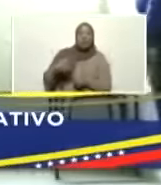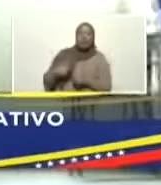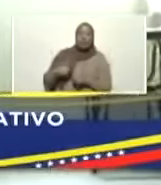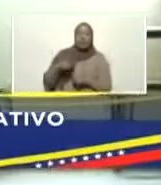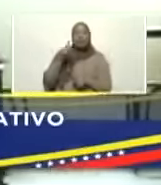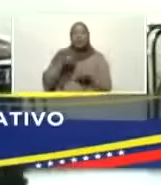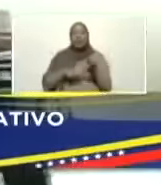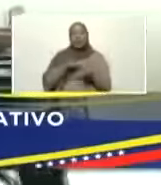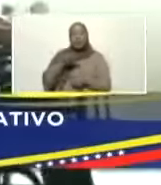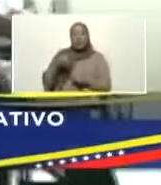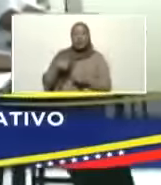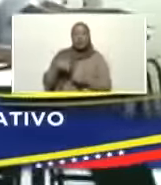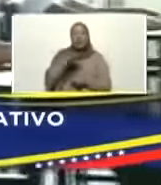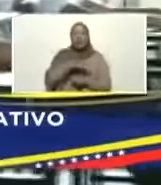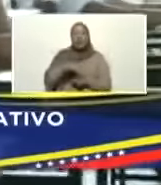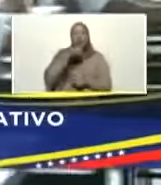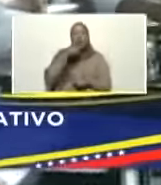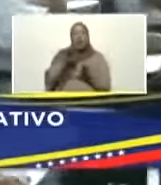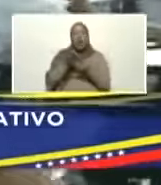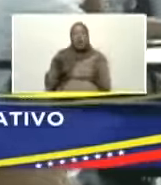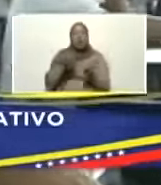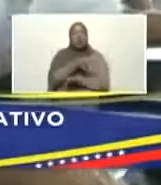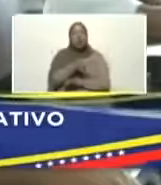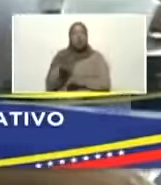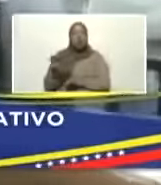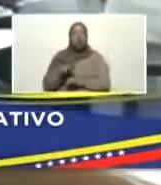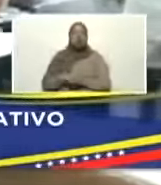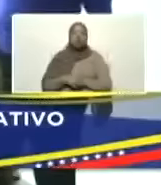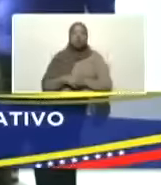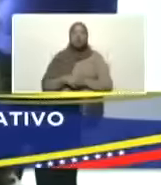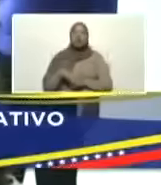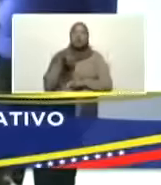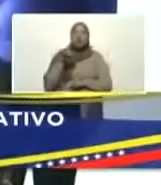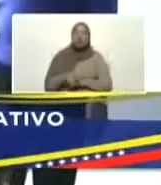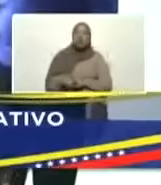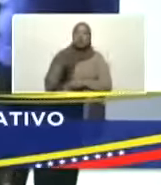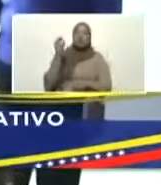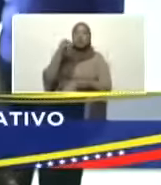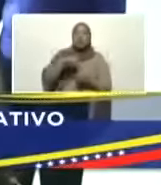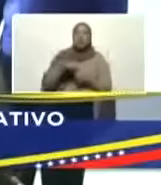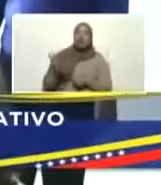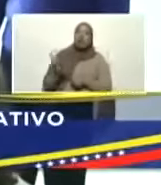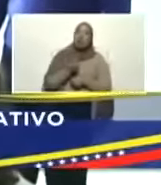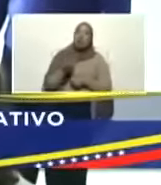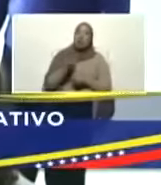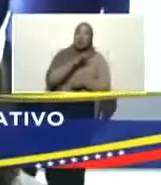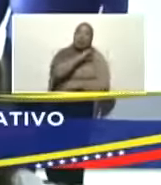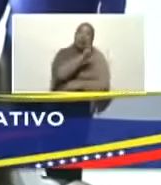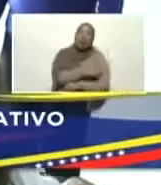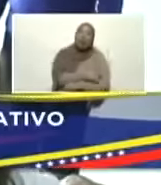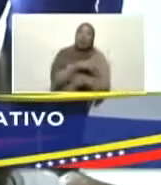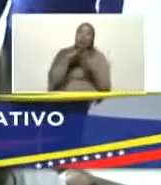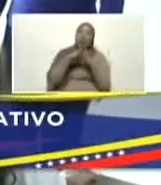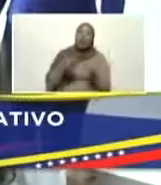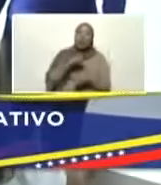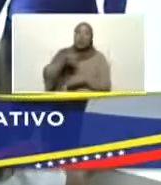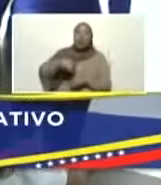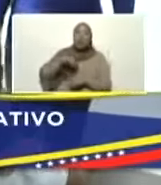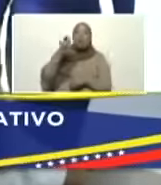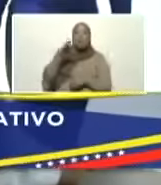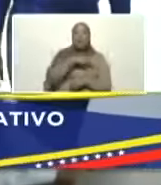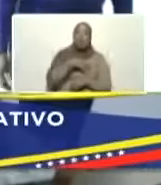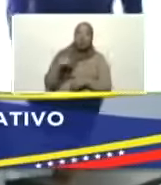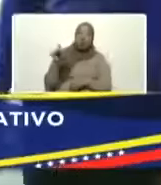una excelente educación y ser la Venezuela potencia que toda nuestra patria